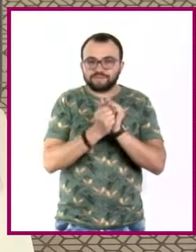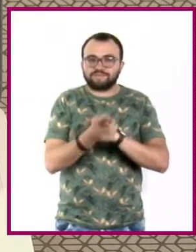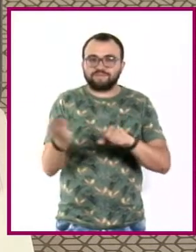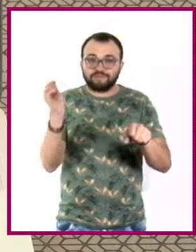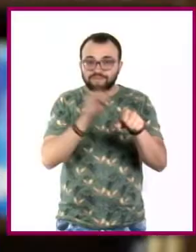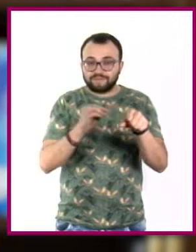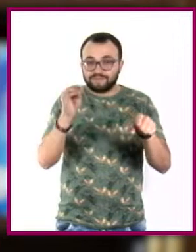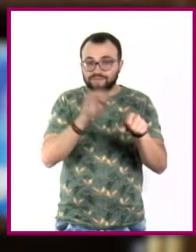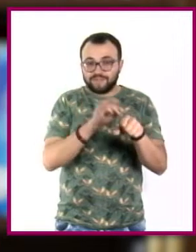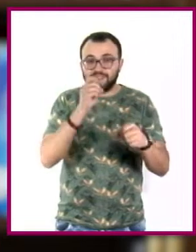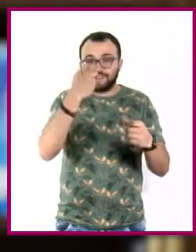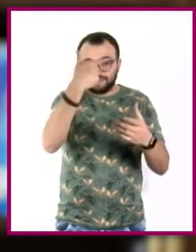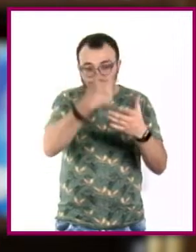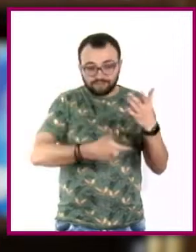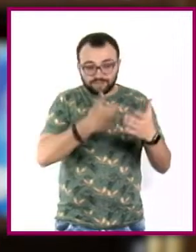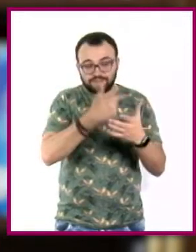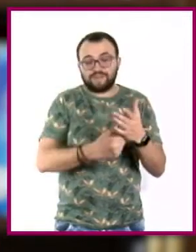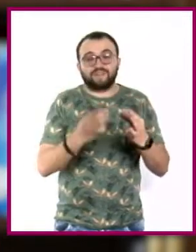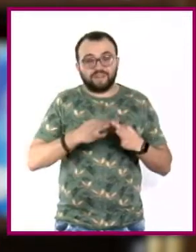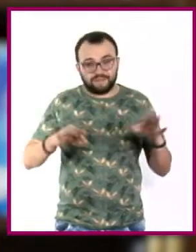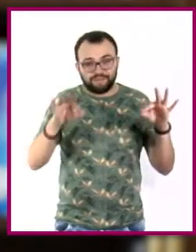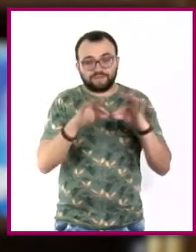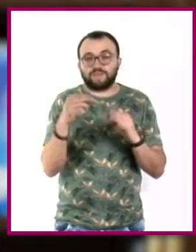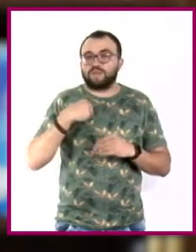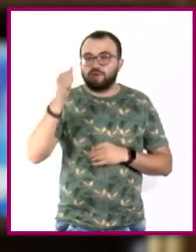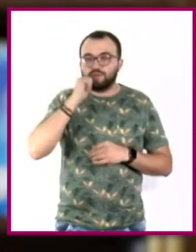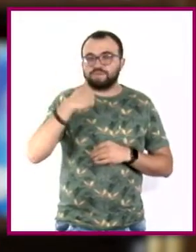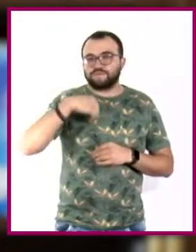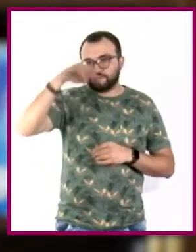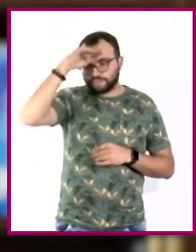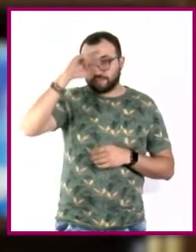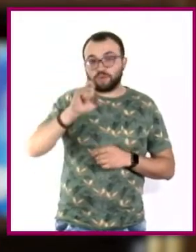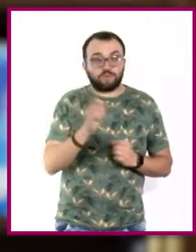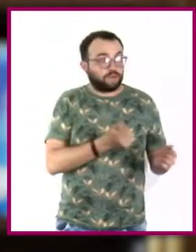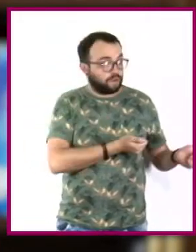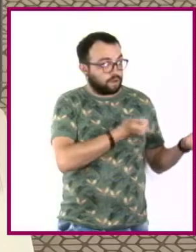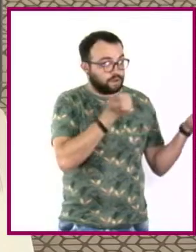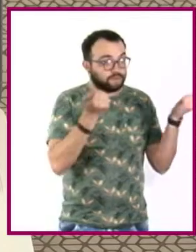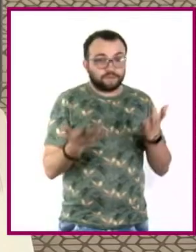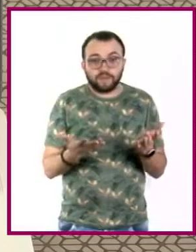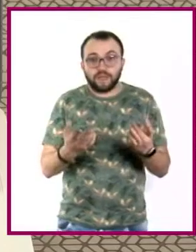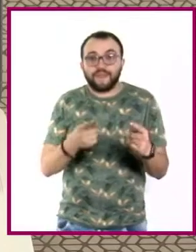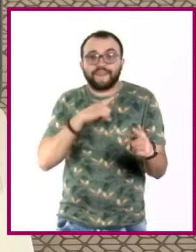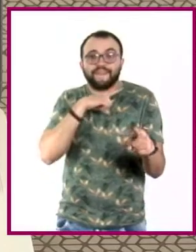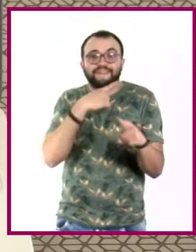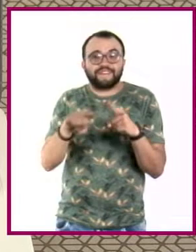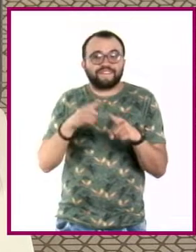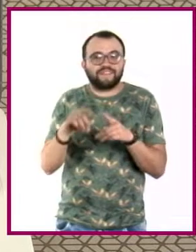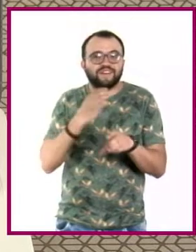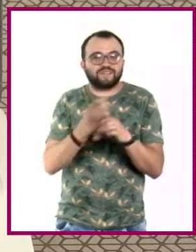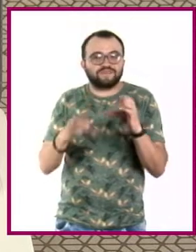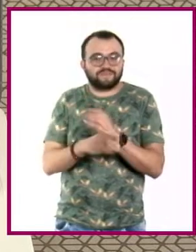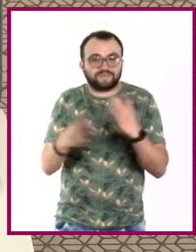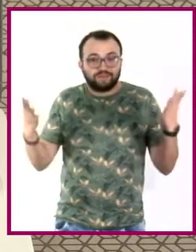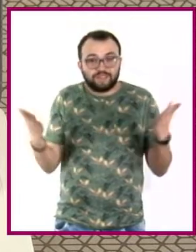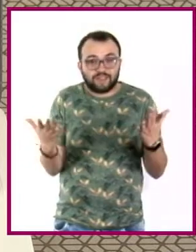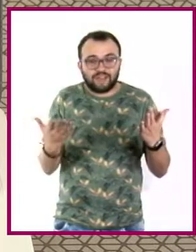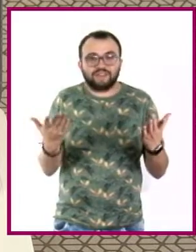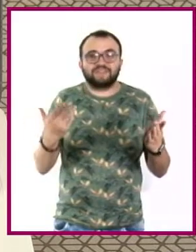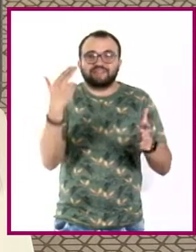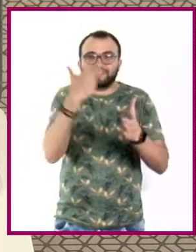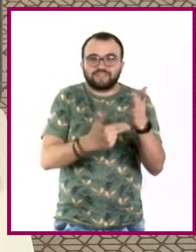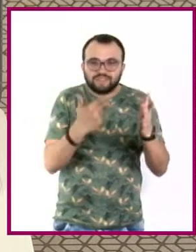Es bien importante. Yo siempre he pensado que el traer diferentes disciplinas y de diferentes